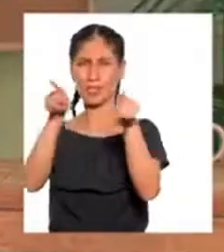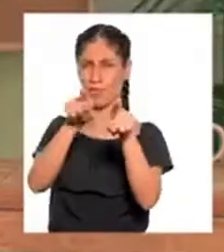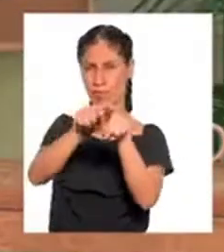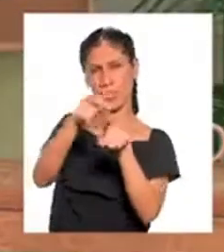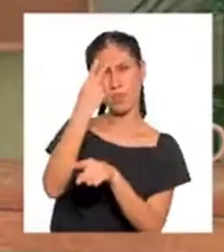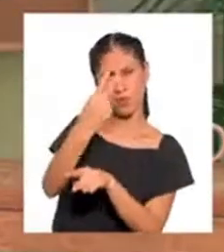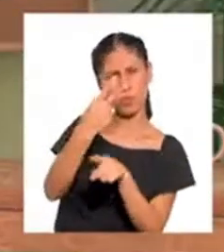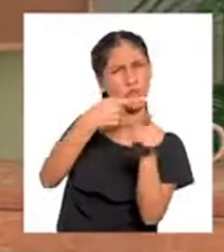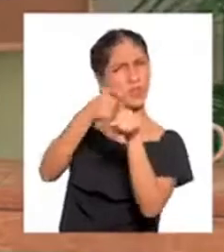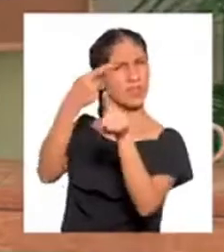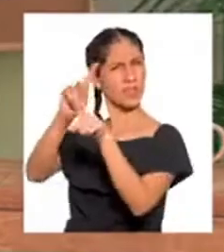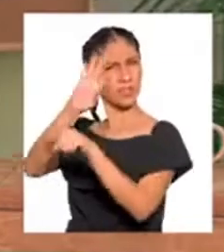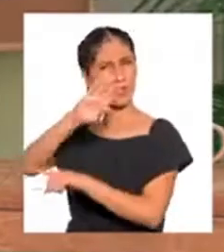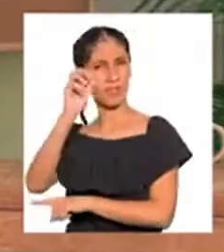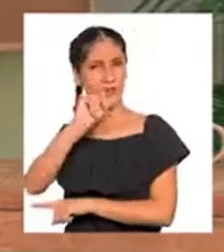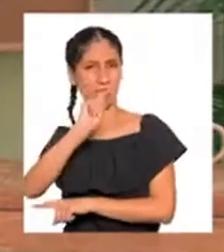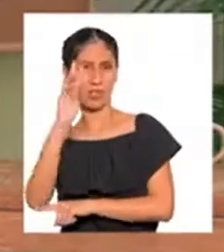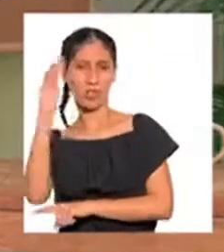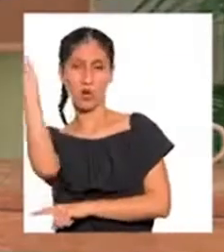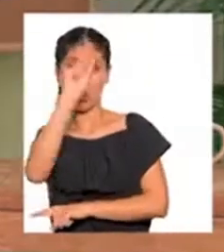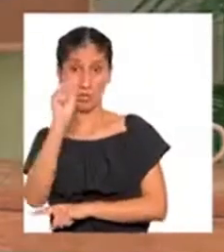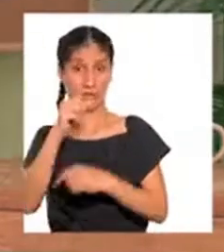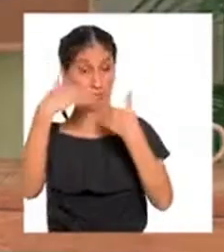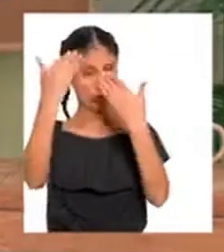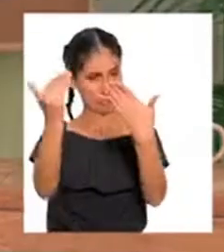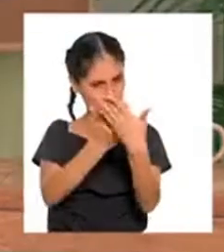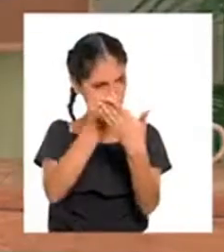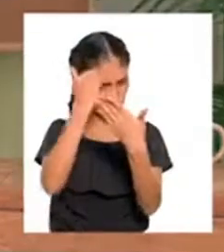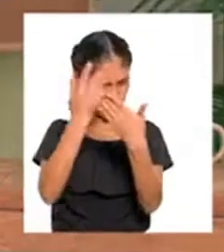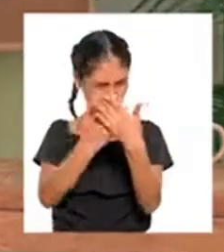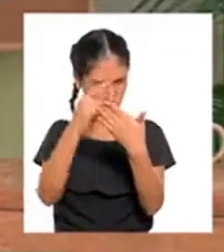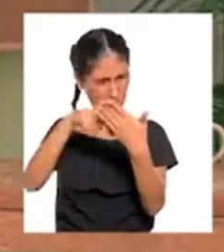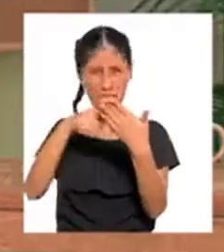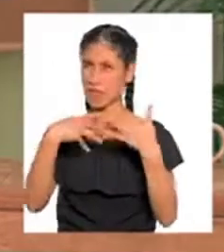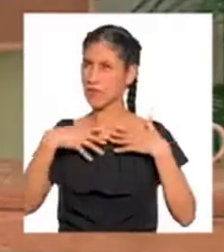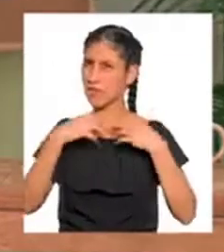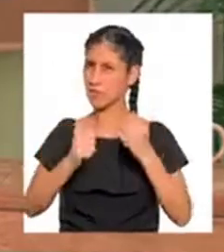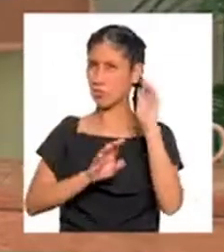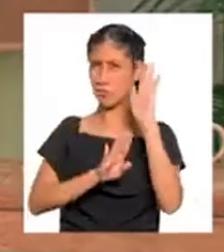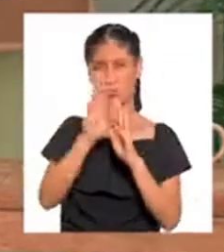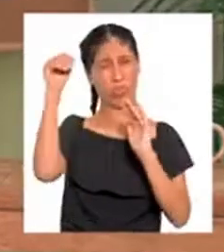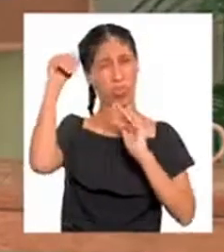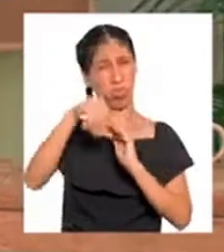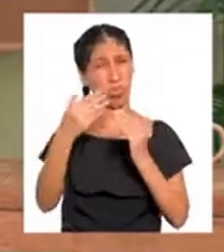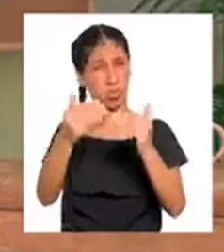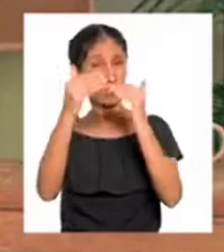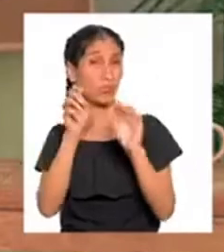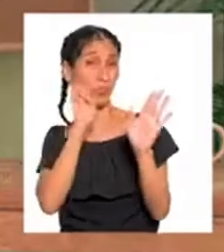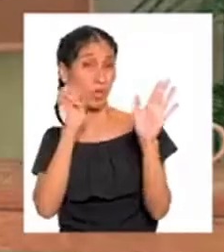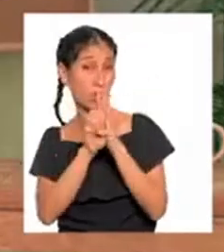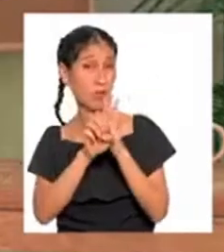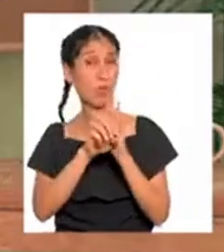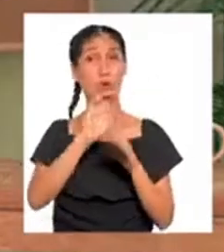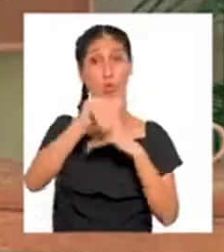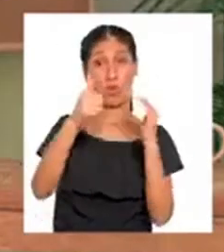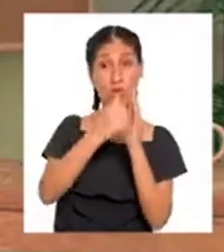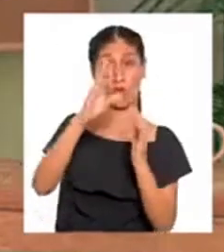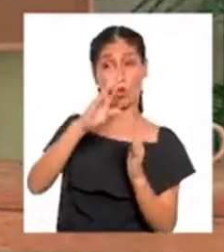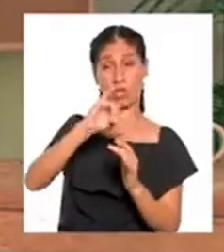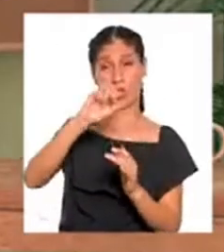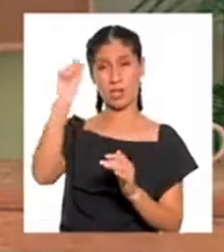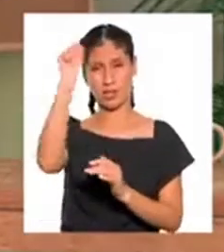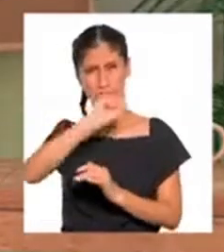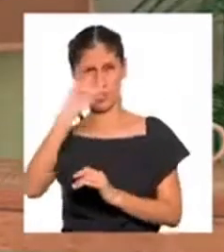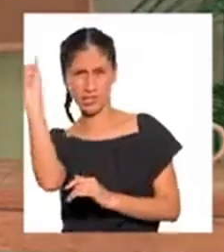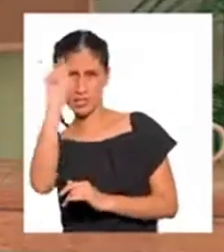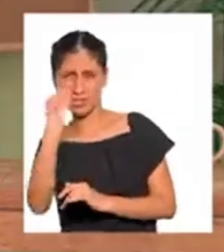hubieron distintos factores que llevaron a que se desarrolle la crisis de salud. Por un lado, está la crisis económica que llevó a una alza de precios de víveres